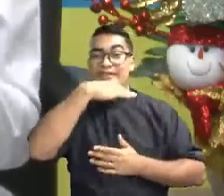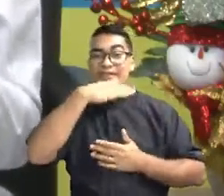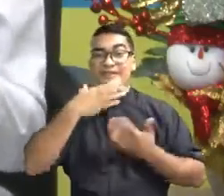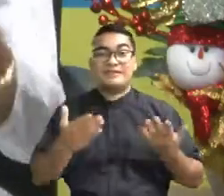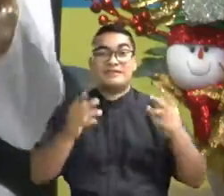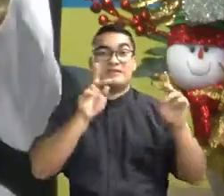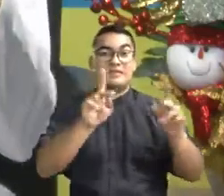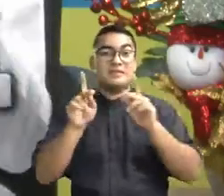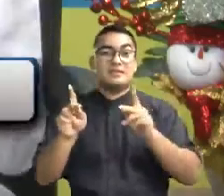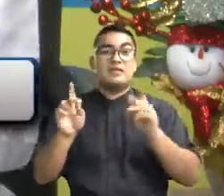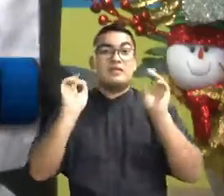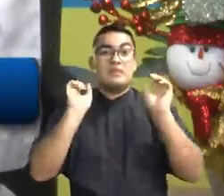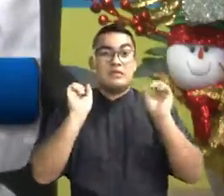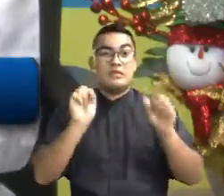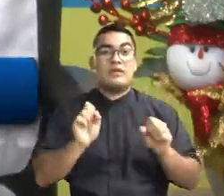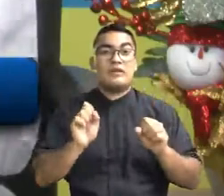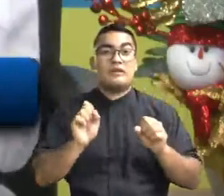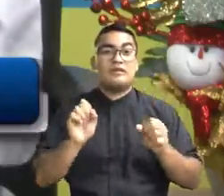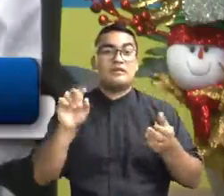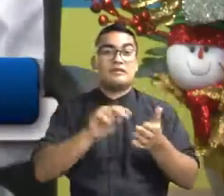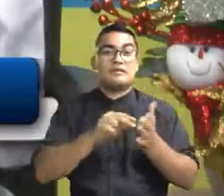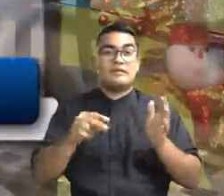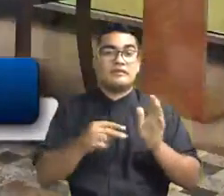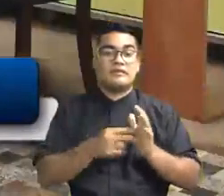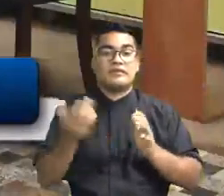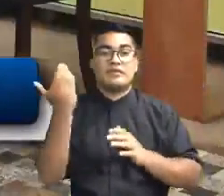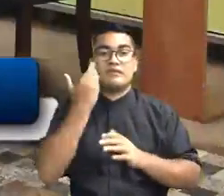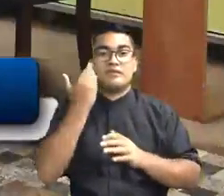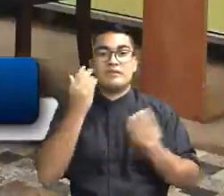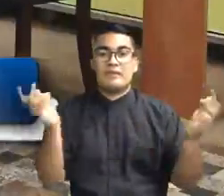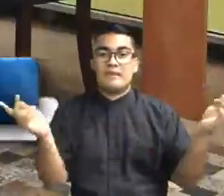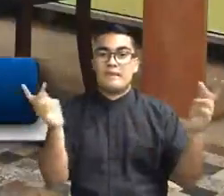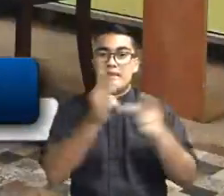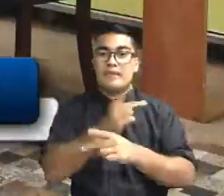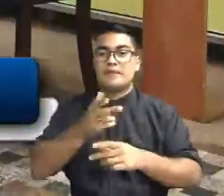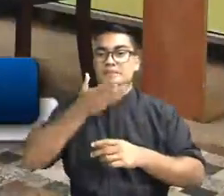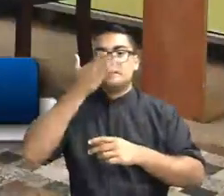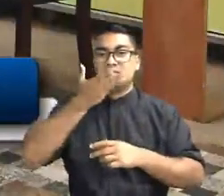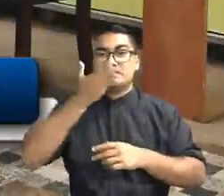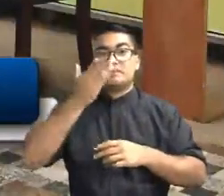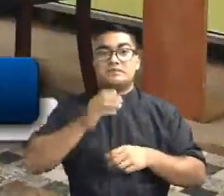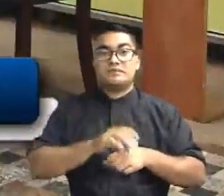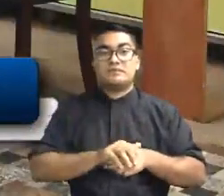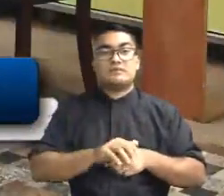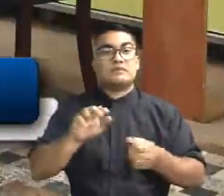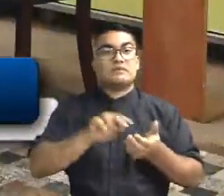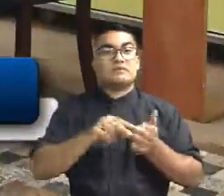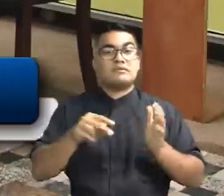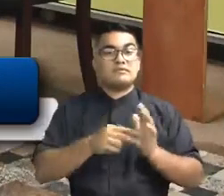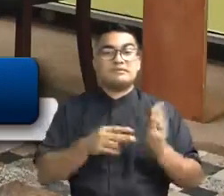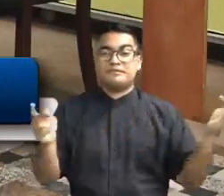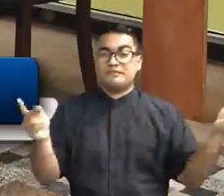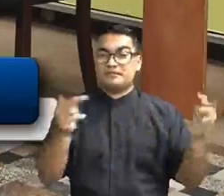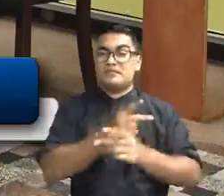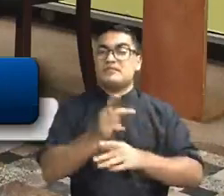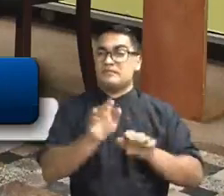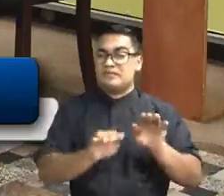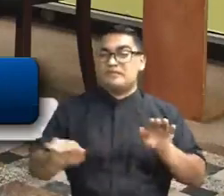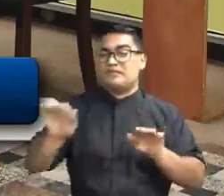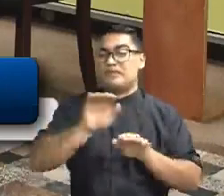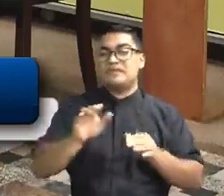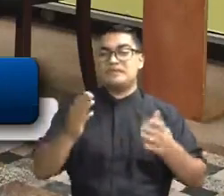a sobreinfecciones, ya sean virales o bacterianas respiratorias. Entonces, su complicación mayor es una fibrosis